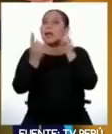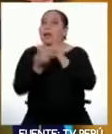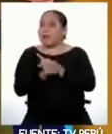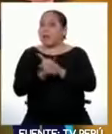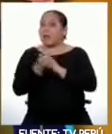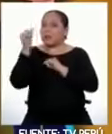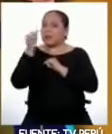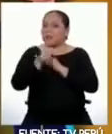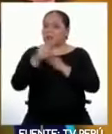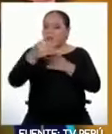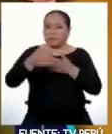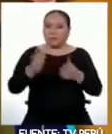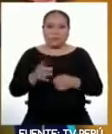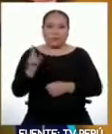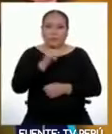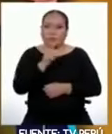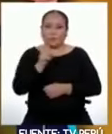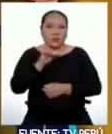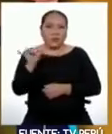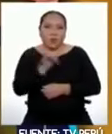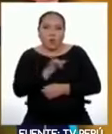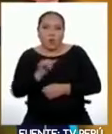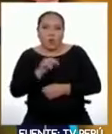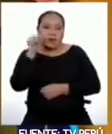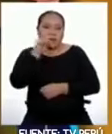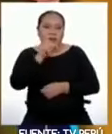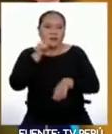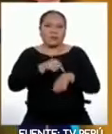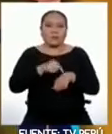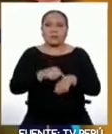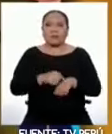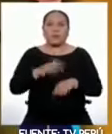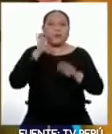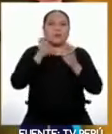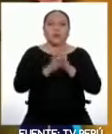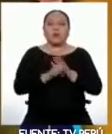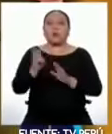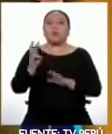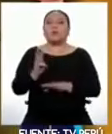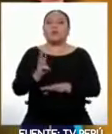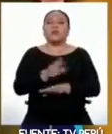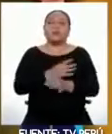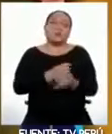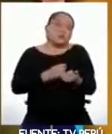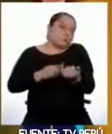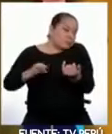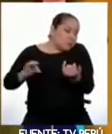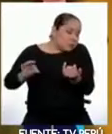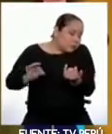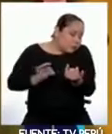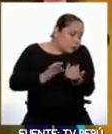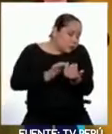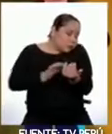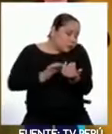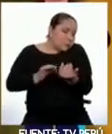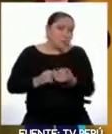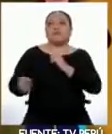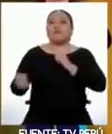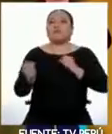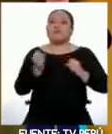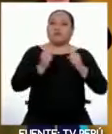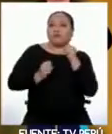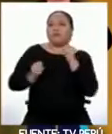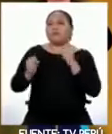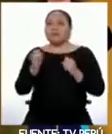escena. No es lo mismo presenciar este momento con esta melodía que con esta.